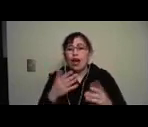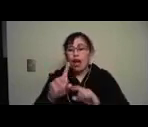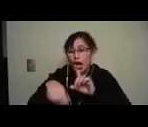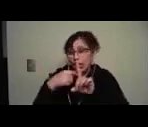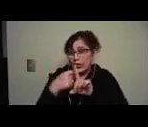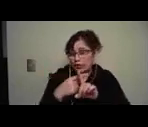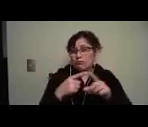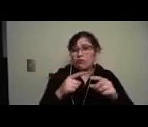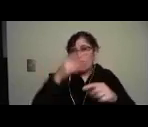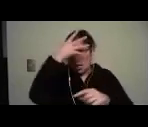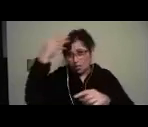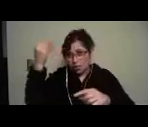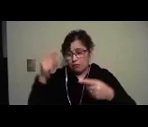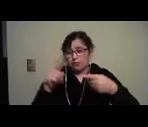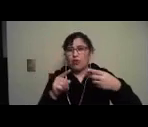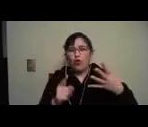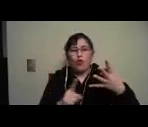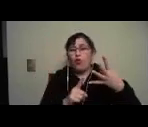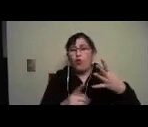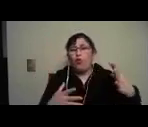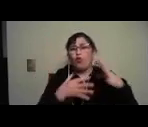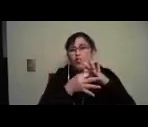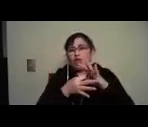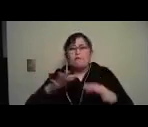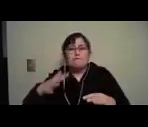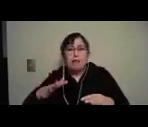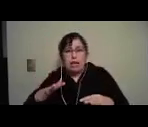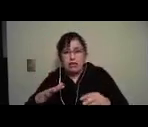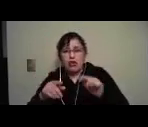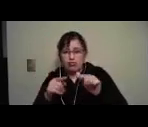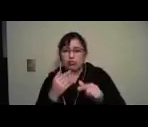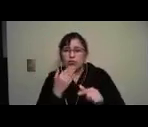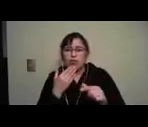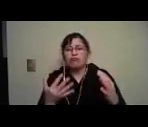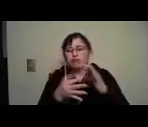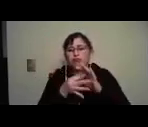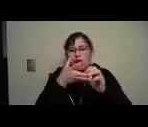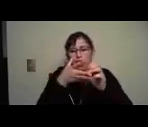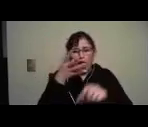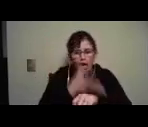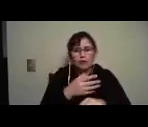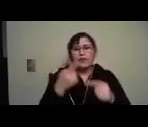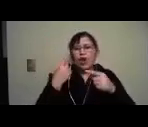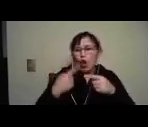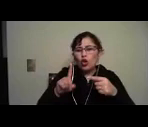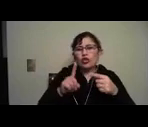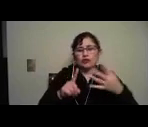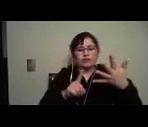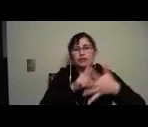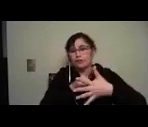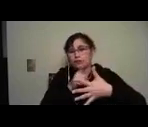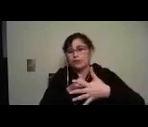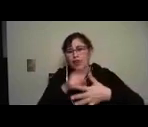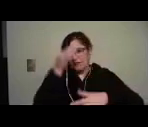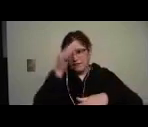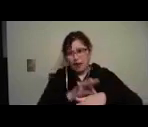creo que algo hice referente al respecto. La enfermedad de Creutzfeldt y Jacobs también tiene un grado de demencia, la enfermedad de Huntington, que